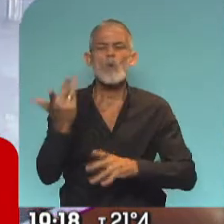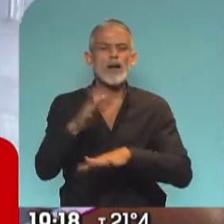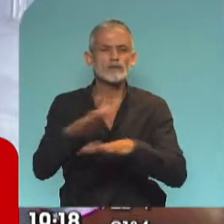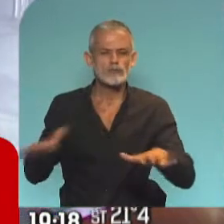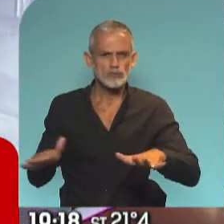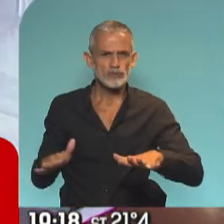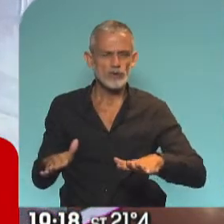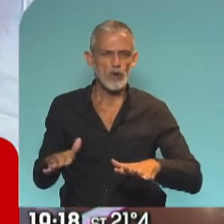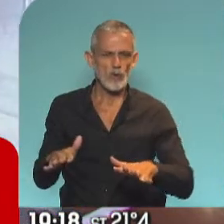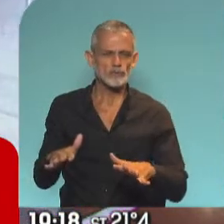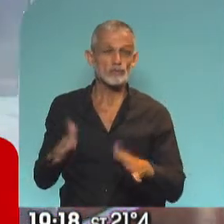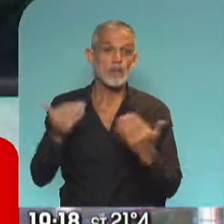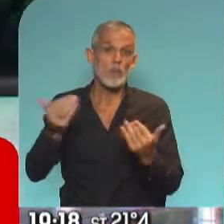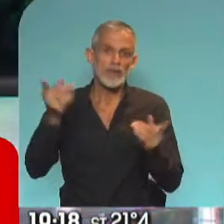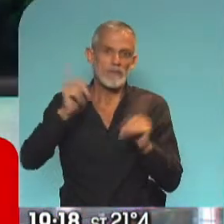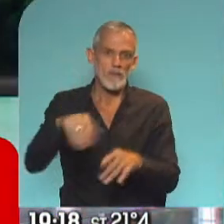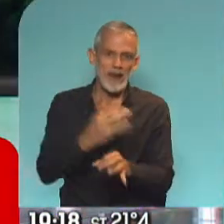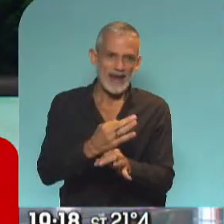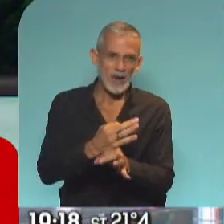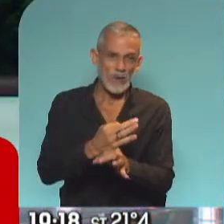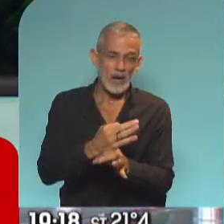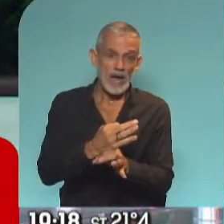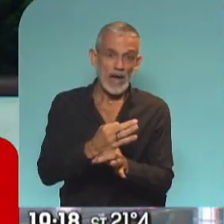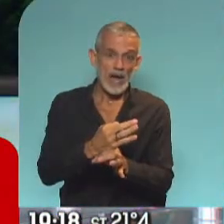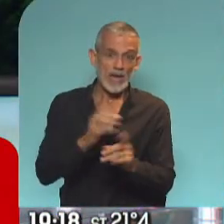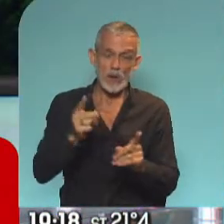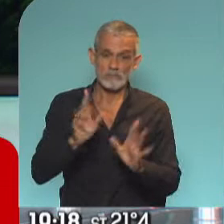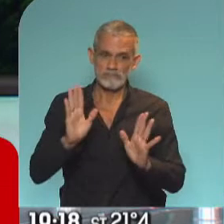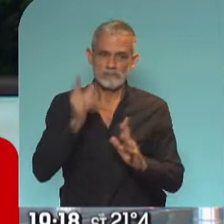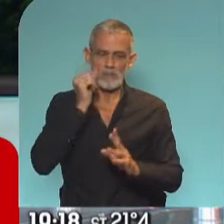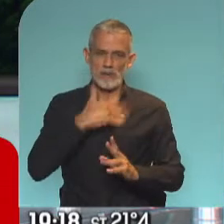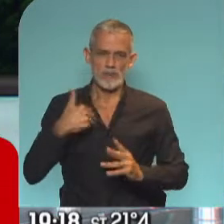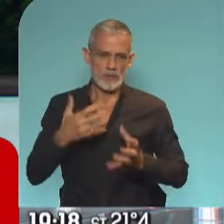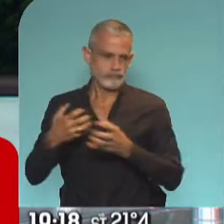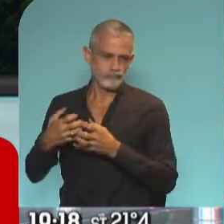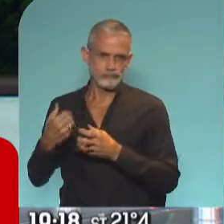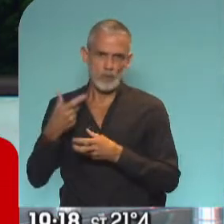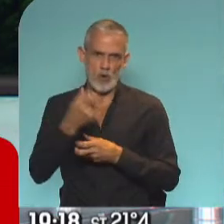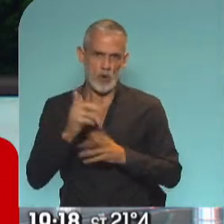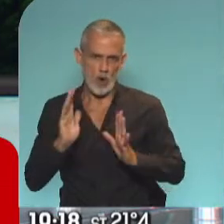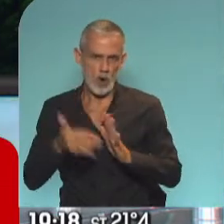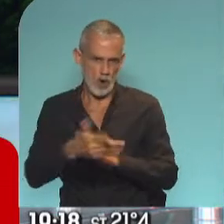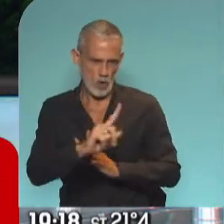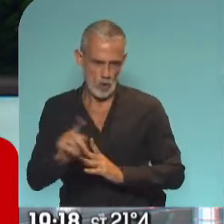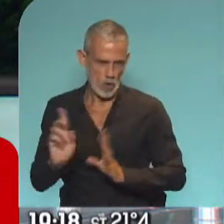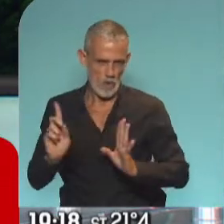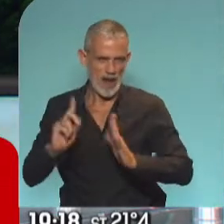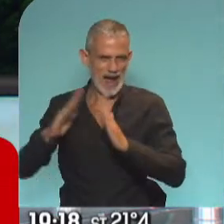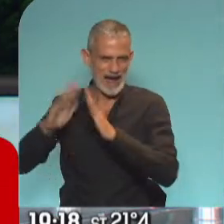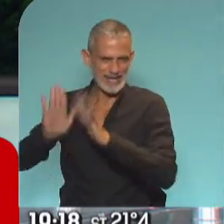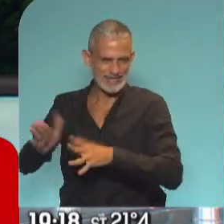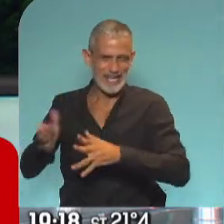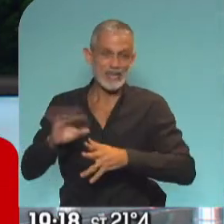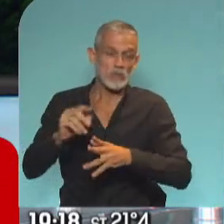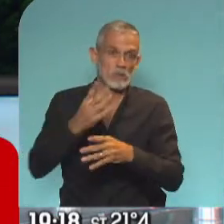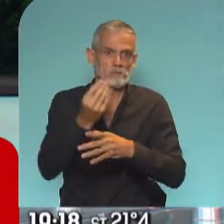chicos, pese a que podrían haber vuelto, no volvieron? Seguramente por decisión de sus padres, por temor al